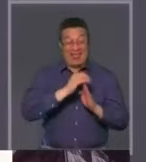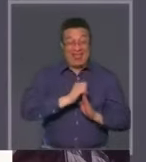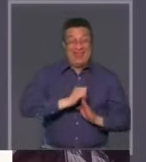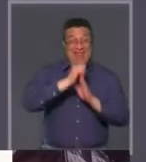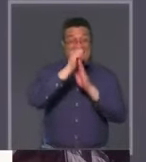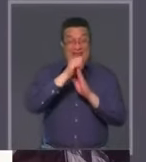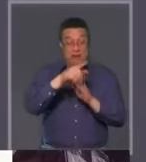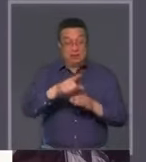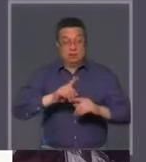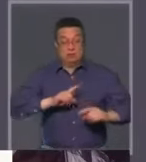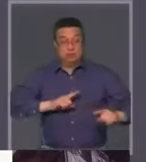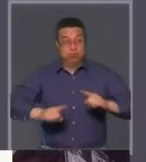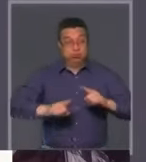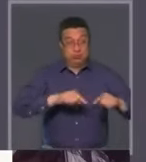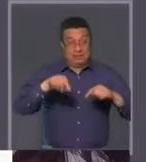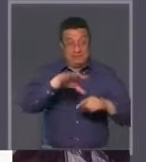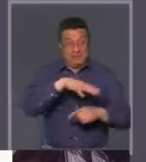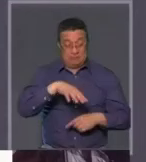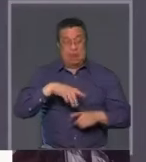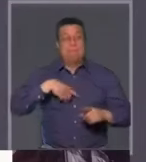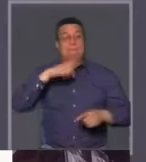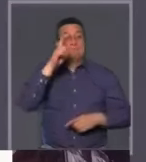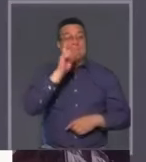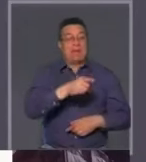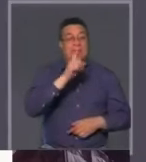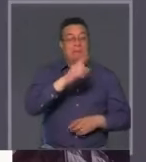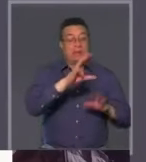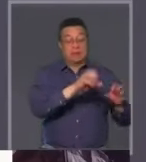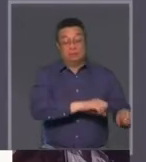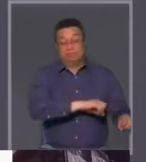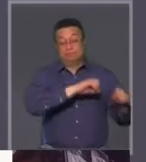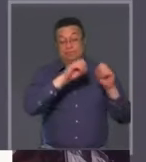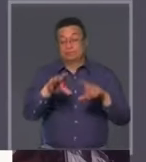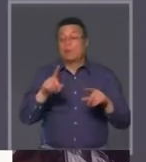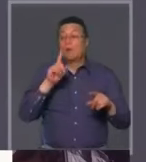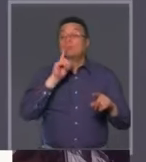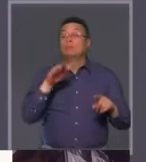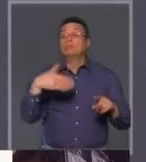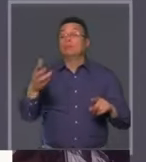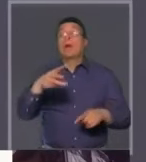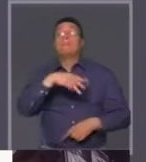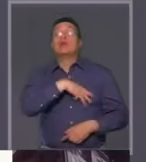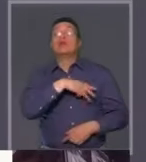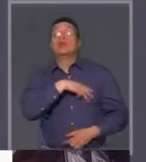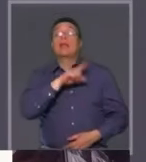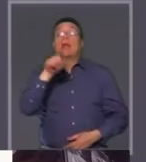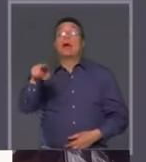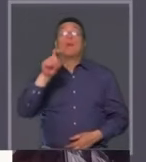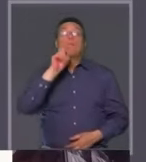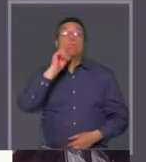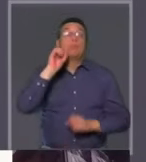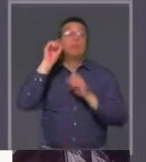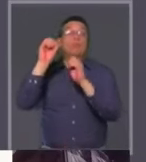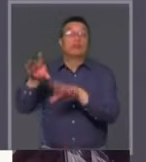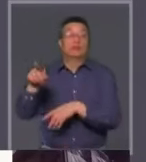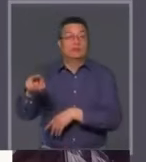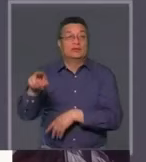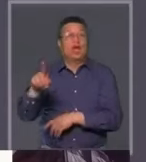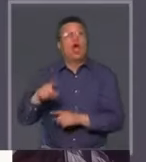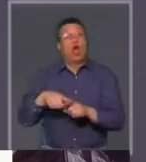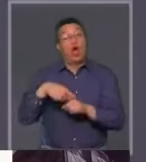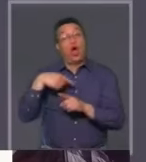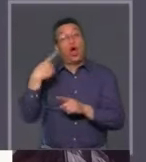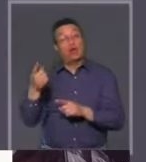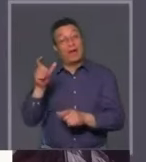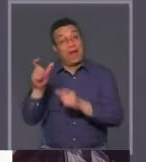estructura criminal coordinaba el envío y recepción de droga hasta la región metropolitana donde otros integrantes de